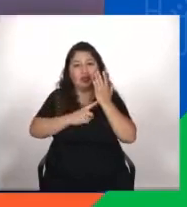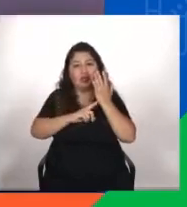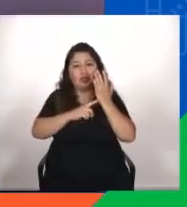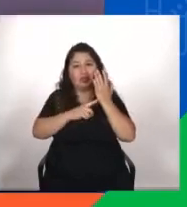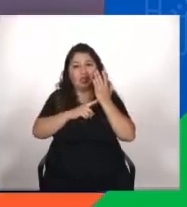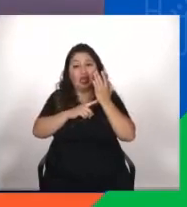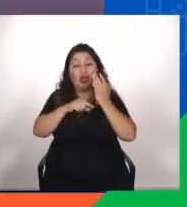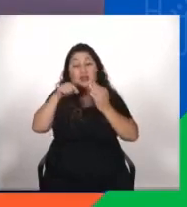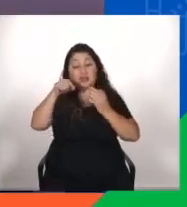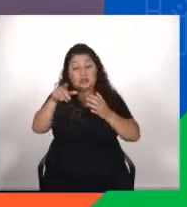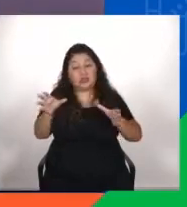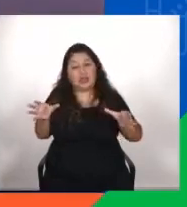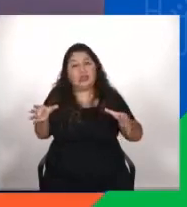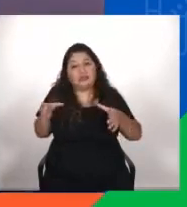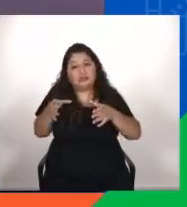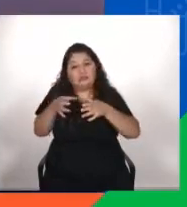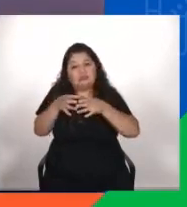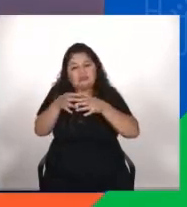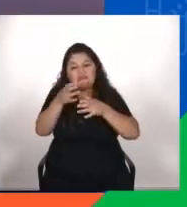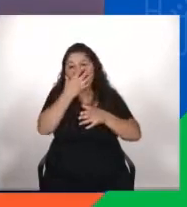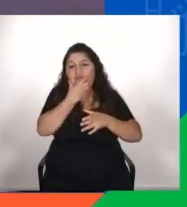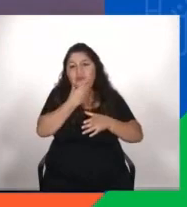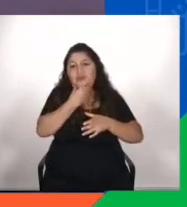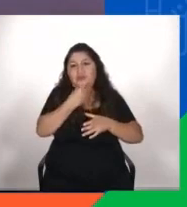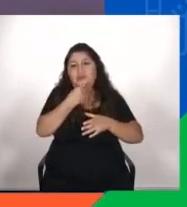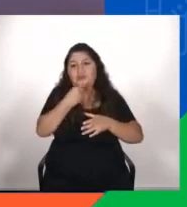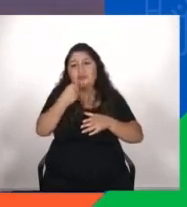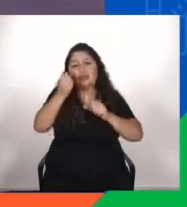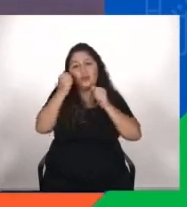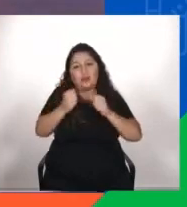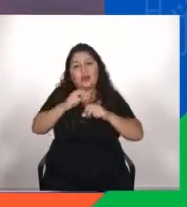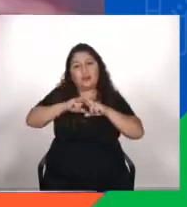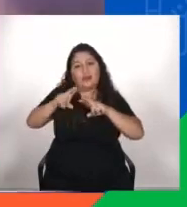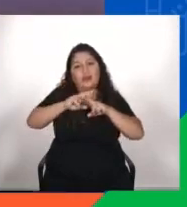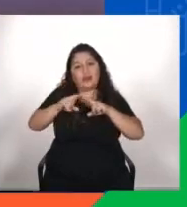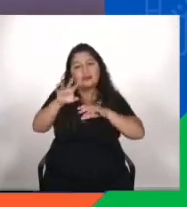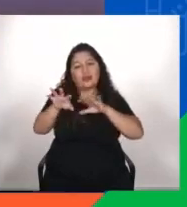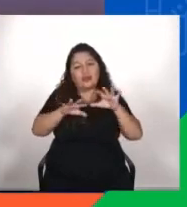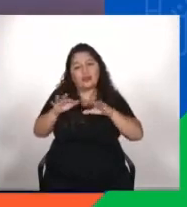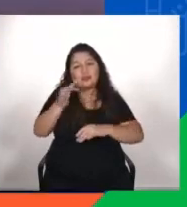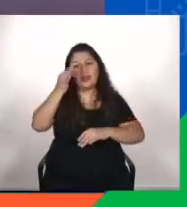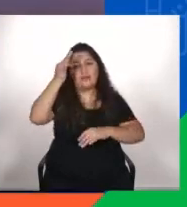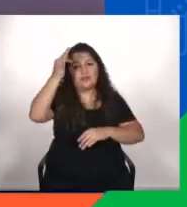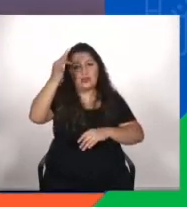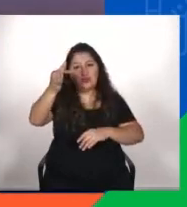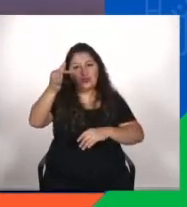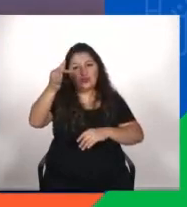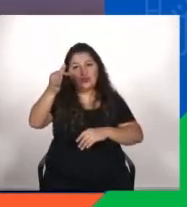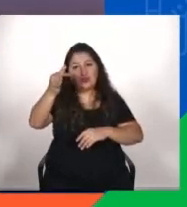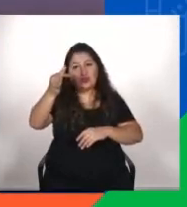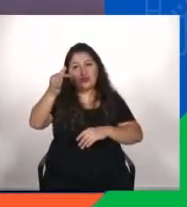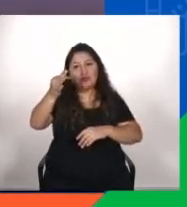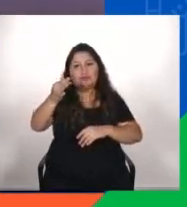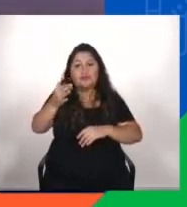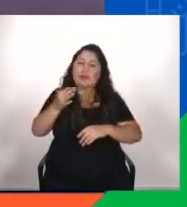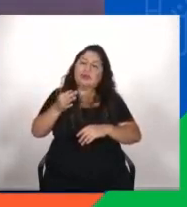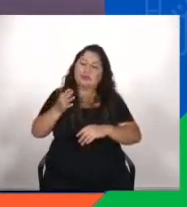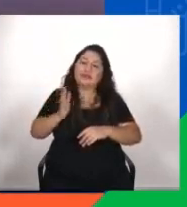es un círculo muy bonito que a lo mejor nos permitirá acercarnos en el futuro a entender mejor cómo funciona esta máquina que tenemos aquí dentro y al final no deja de ser una máquina